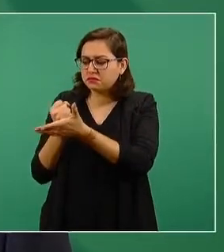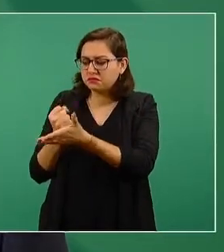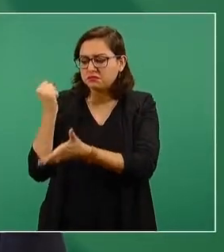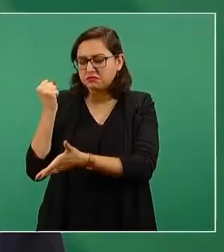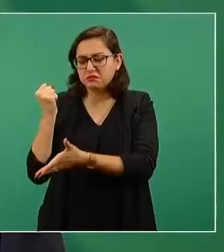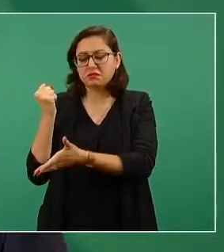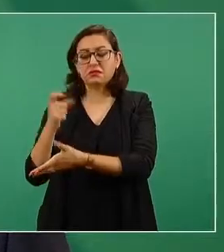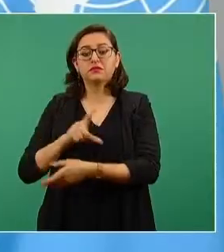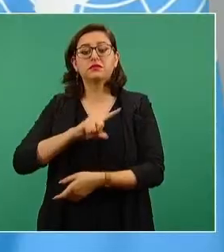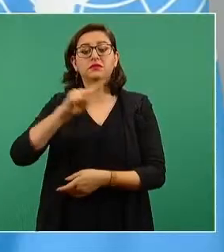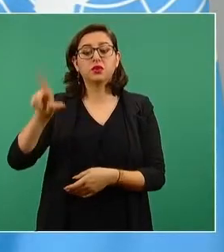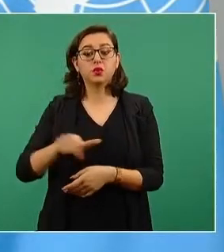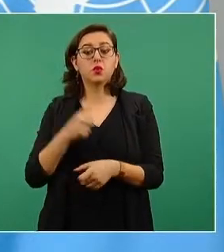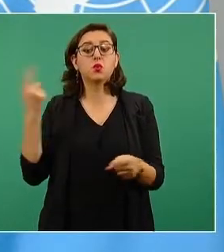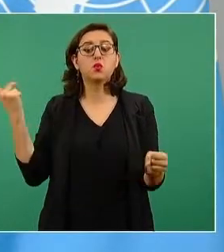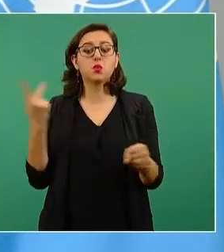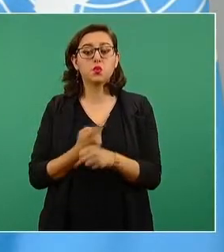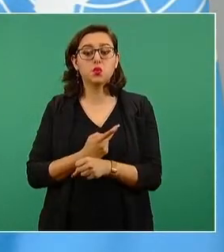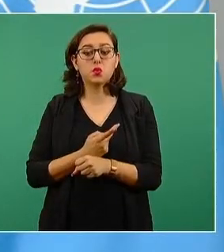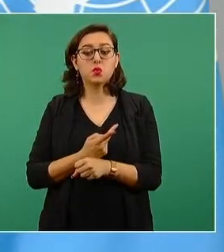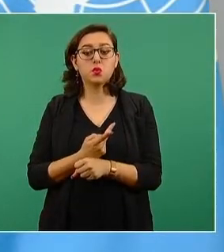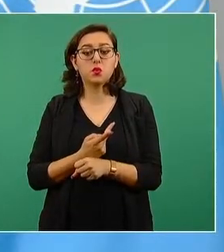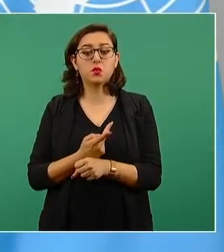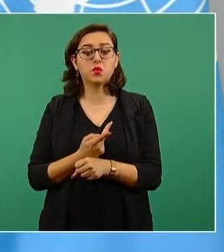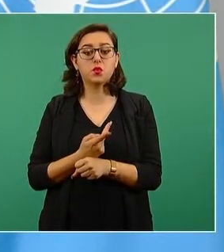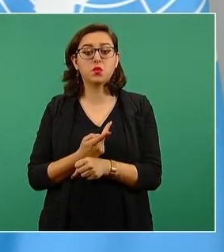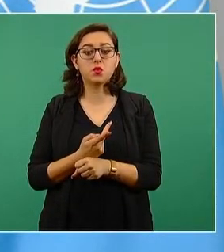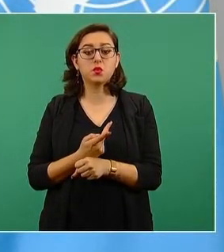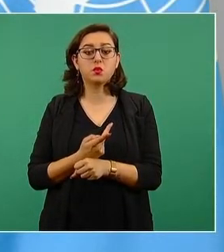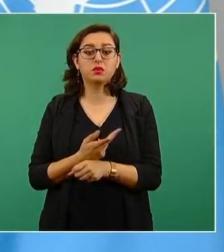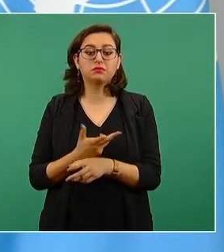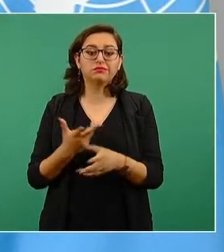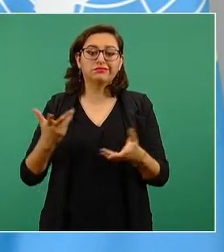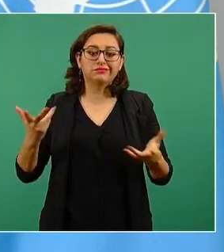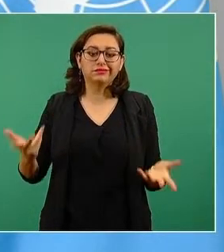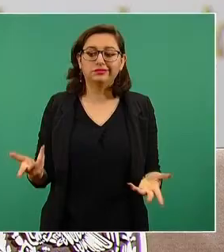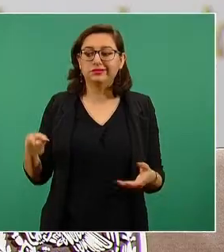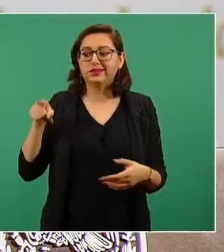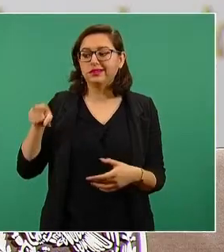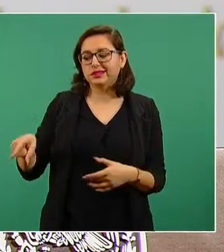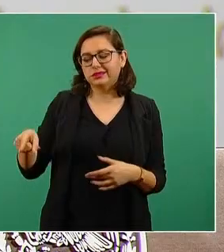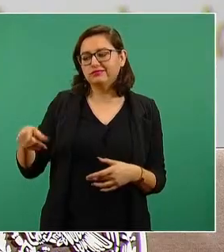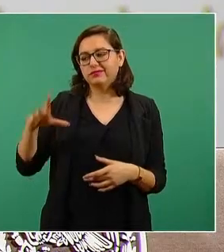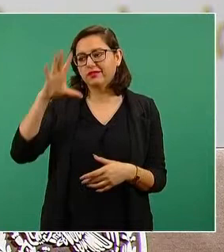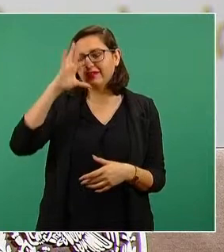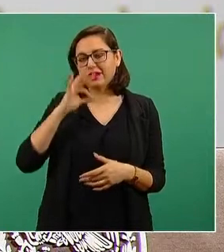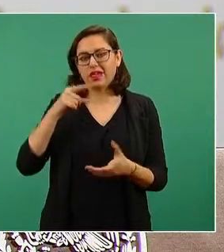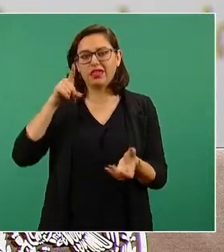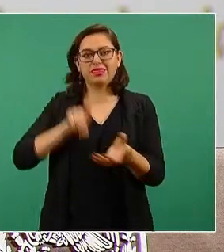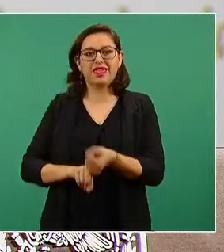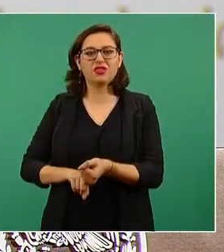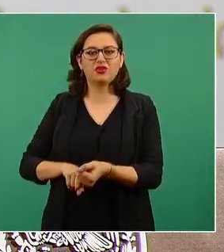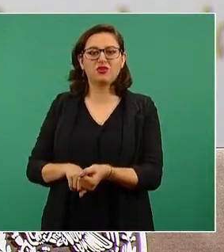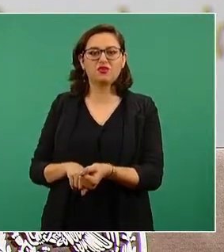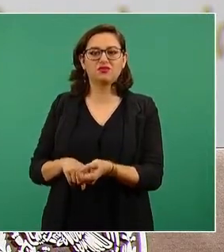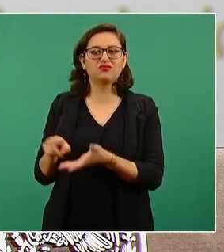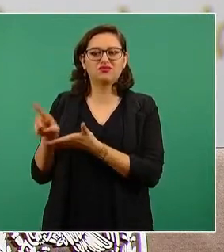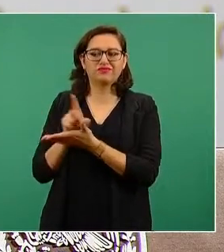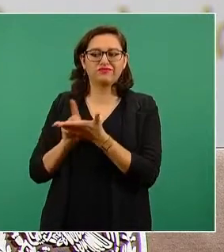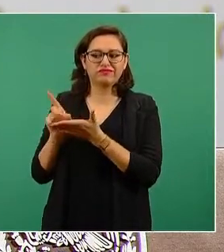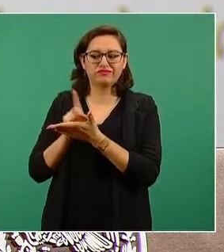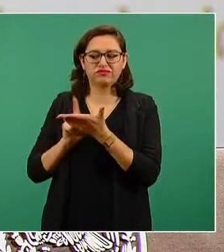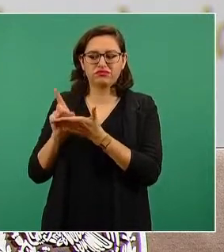que es de dinero del narcotráfico y entonces